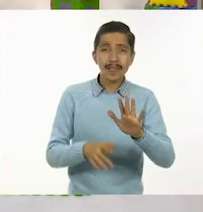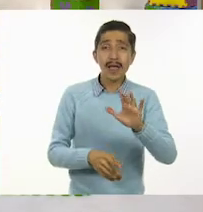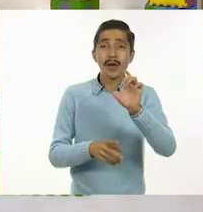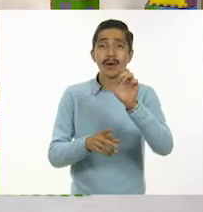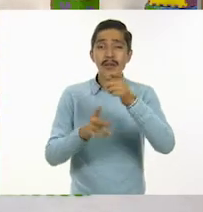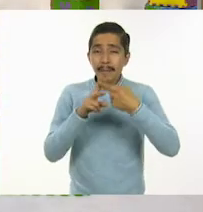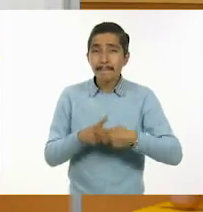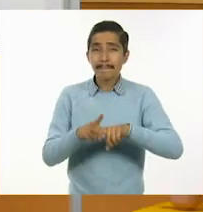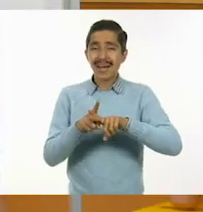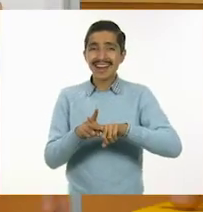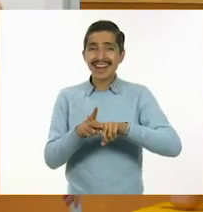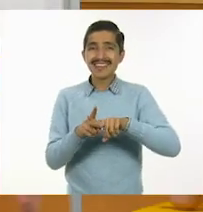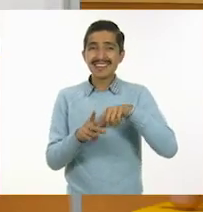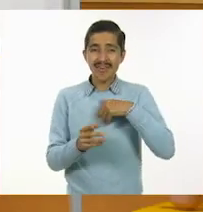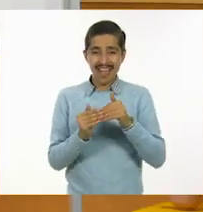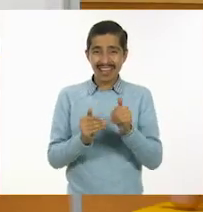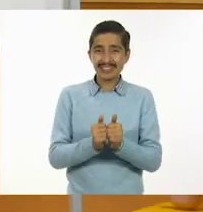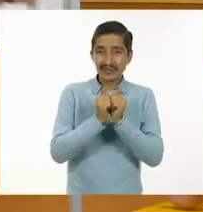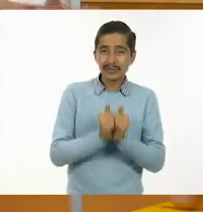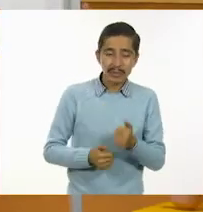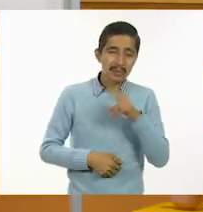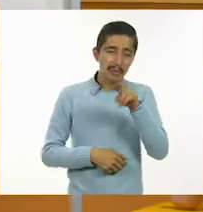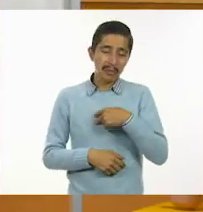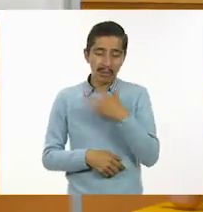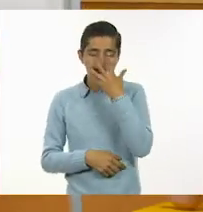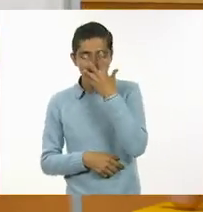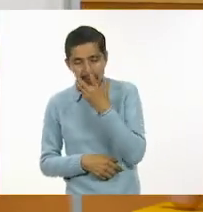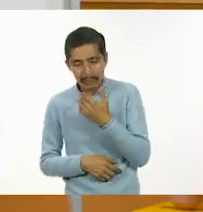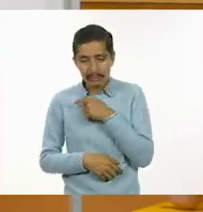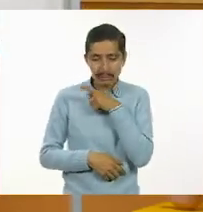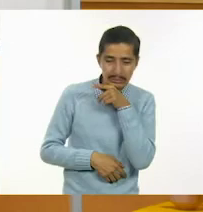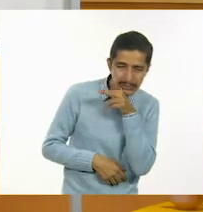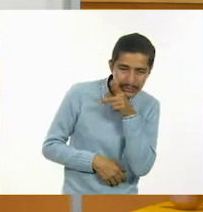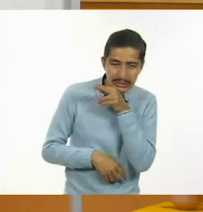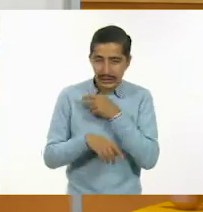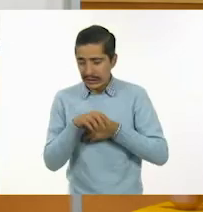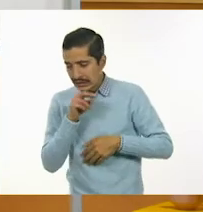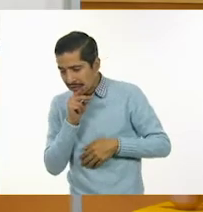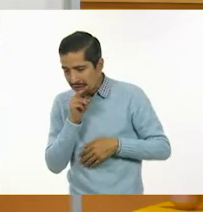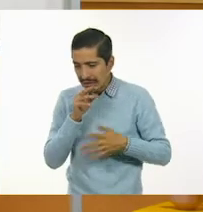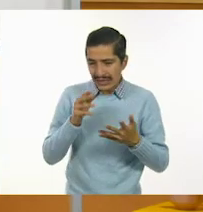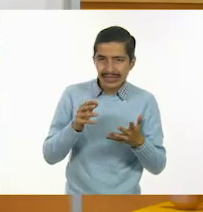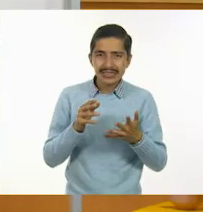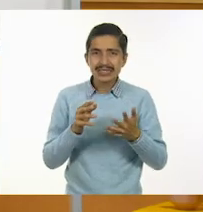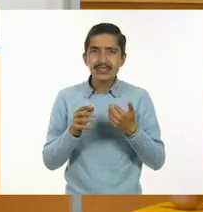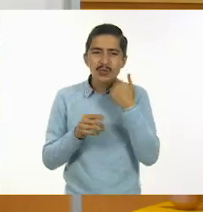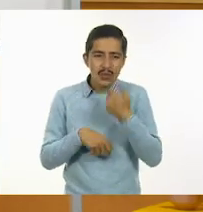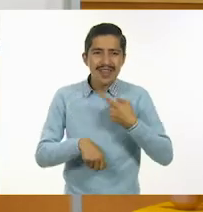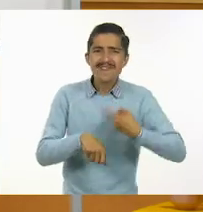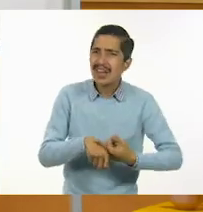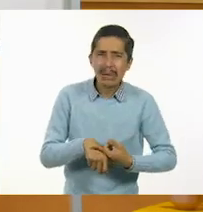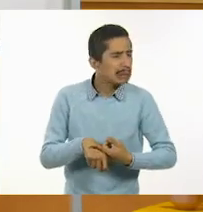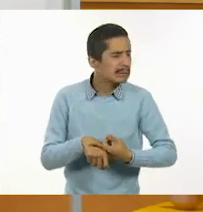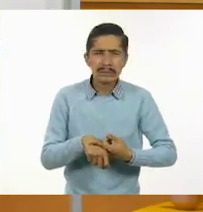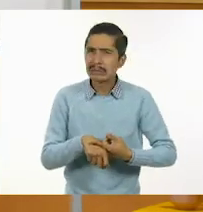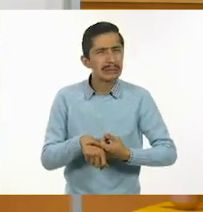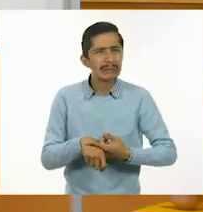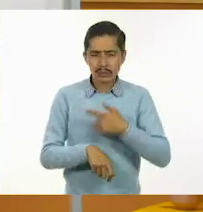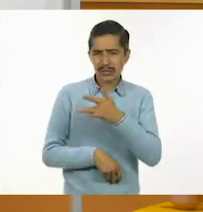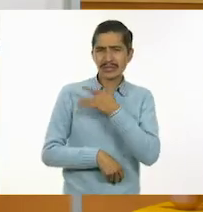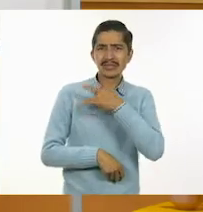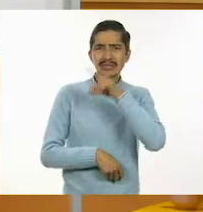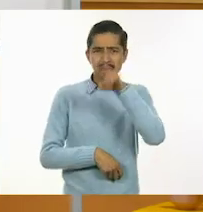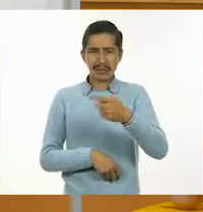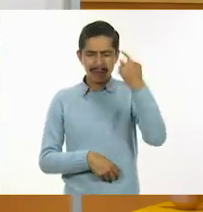de esta cuarentena yo estaba muy triste, estaba muy preocupado, porque no me quería enfermar, me sentía muy